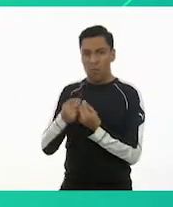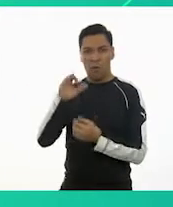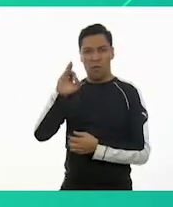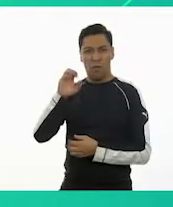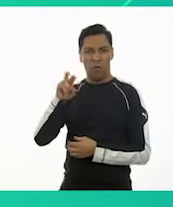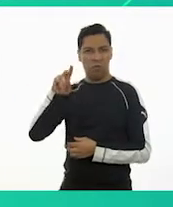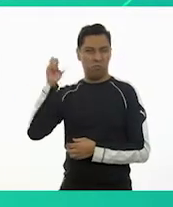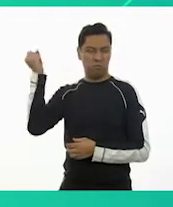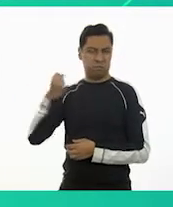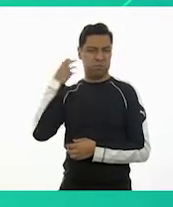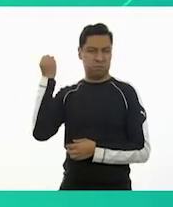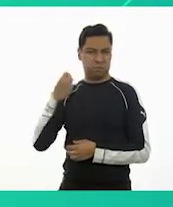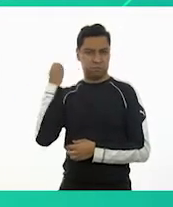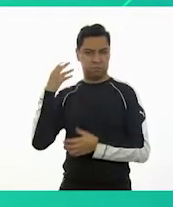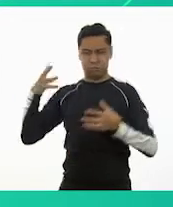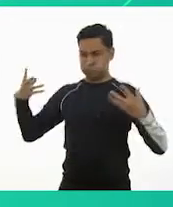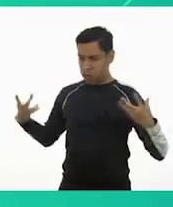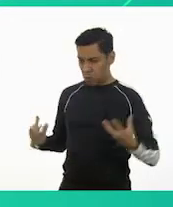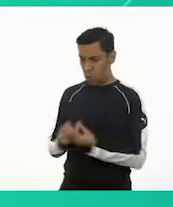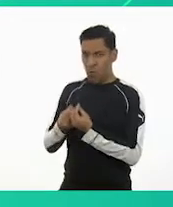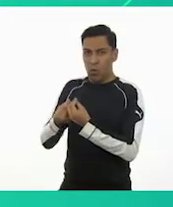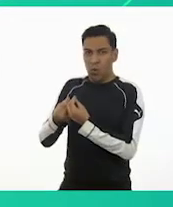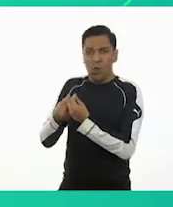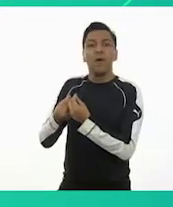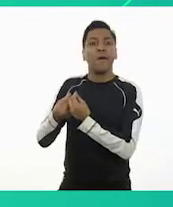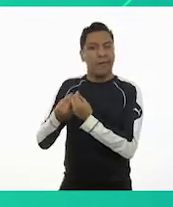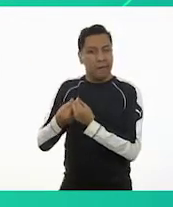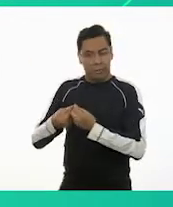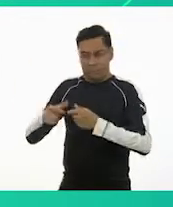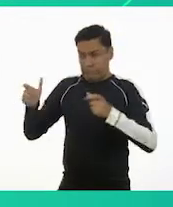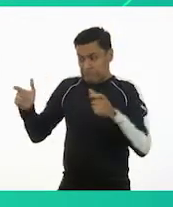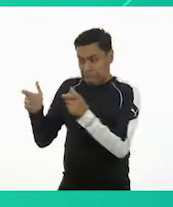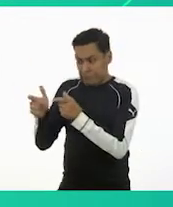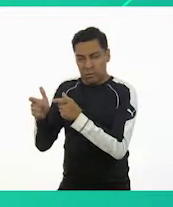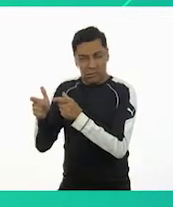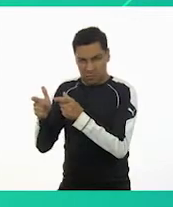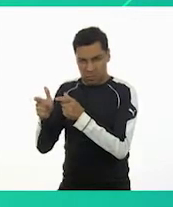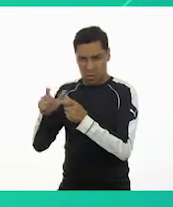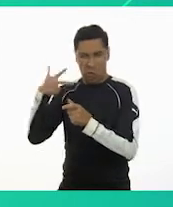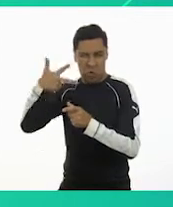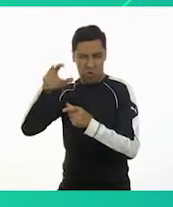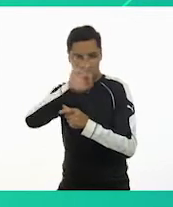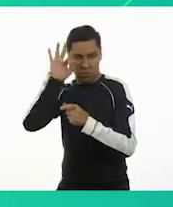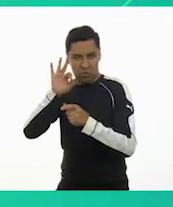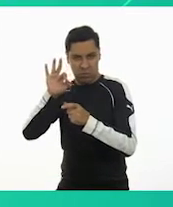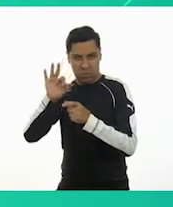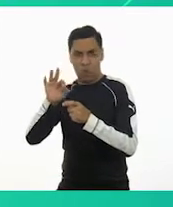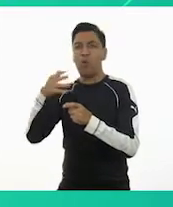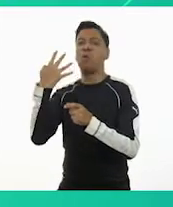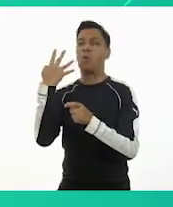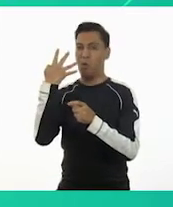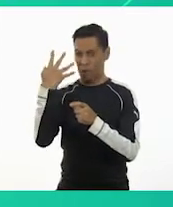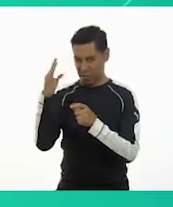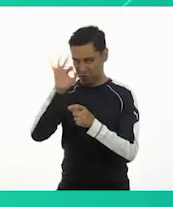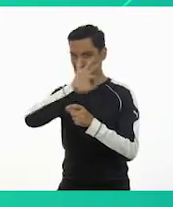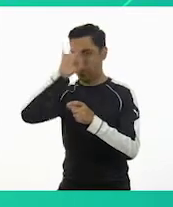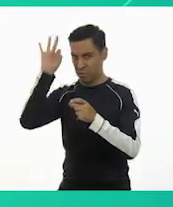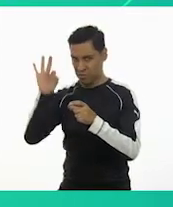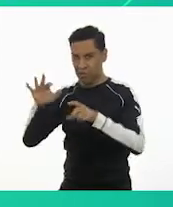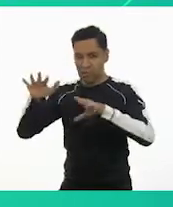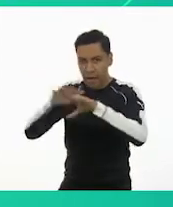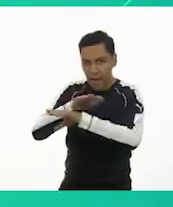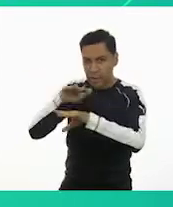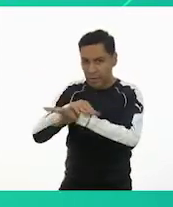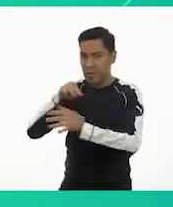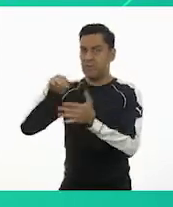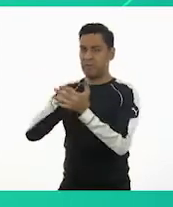estaba trabajando y habíamos llegado a reducir el incremento a 4%. Sin embargo, hubo cambios en estrategias